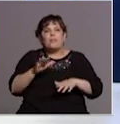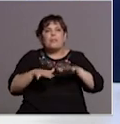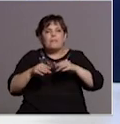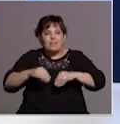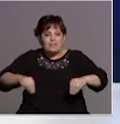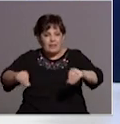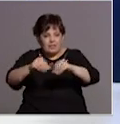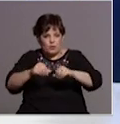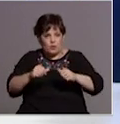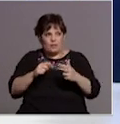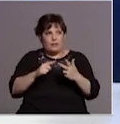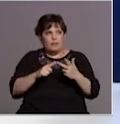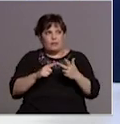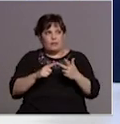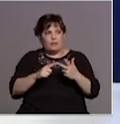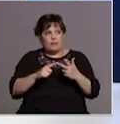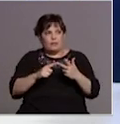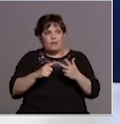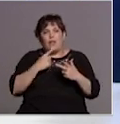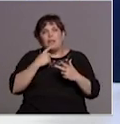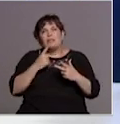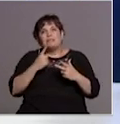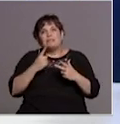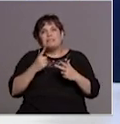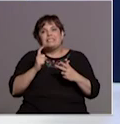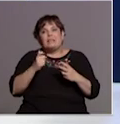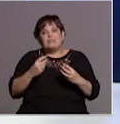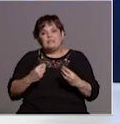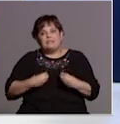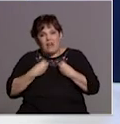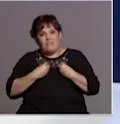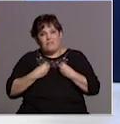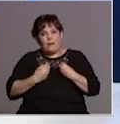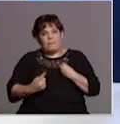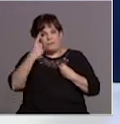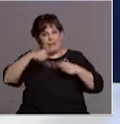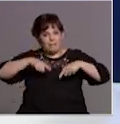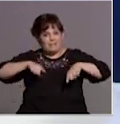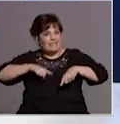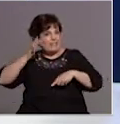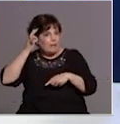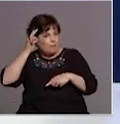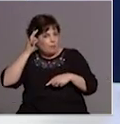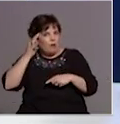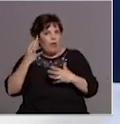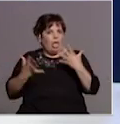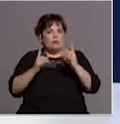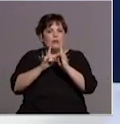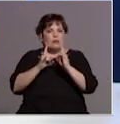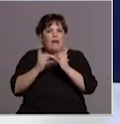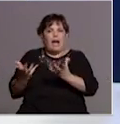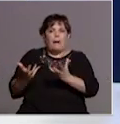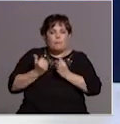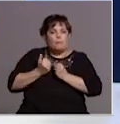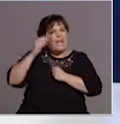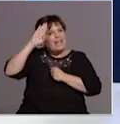porque hay quienes jugaron en salvar theresa may fueron justamente los representantes de irlanda del